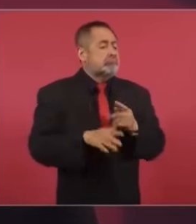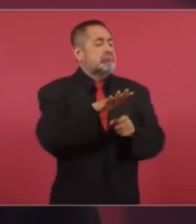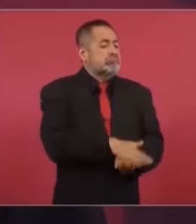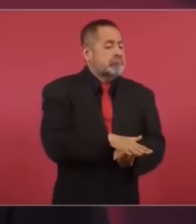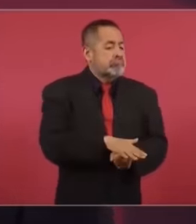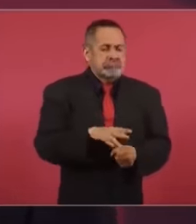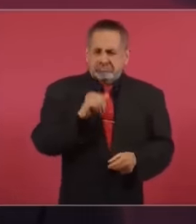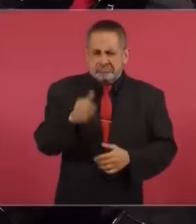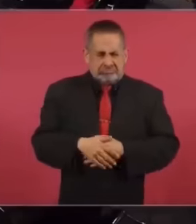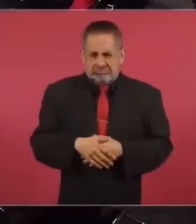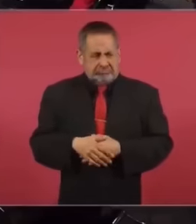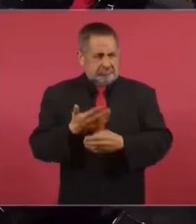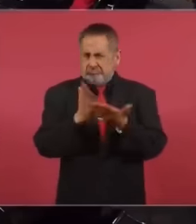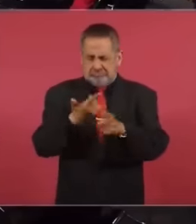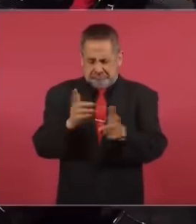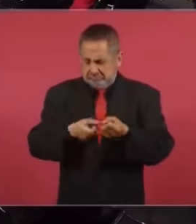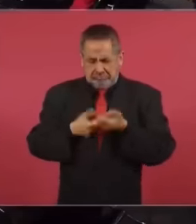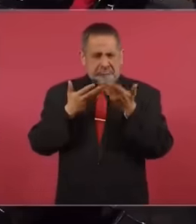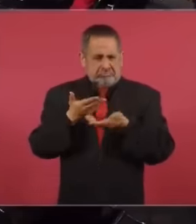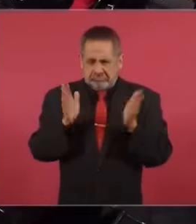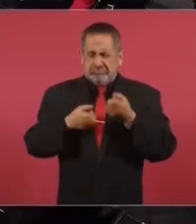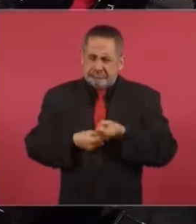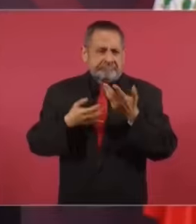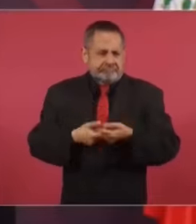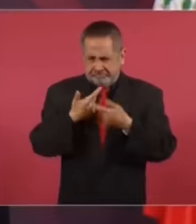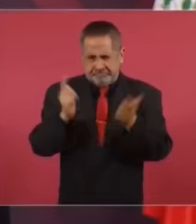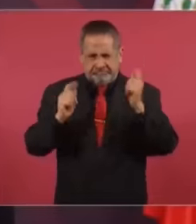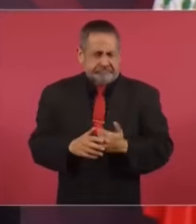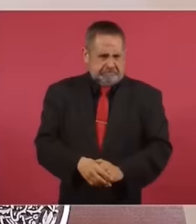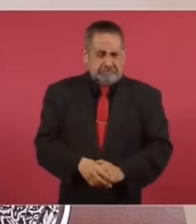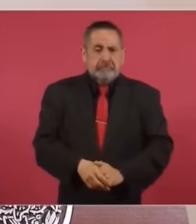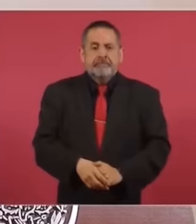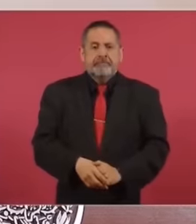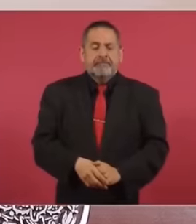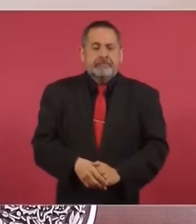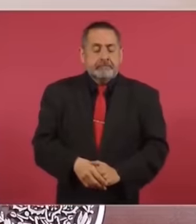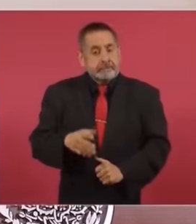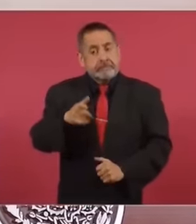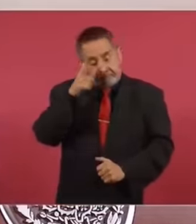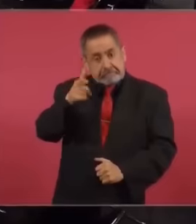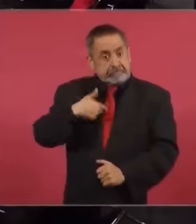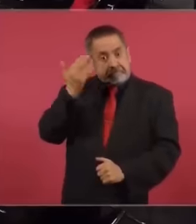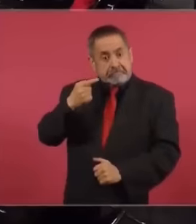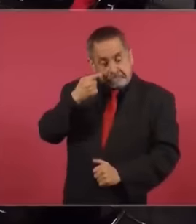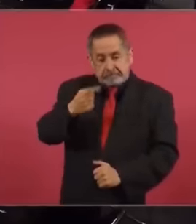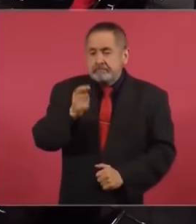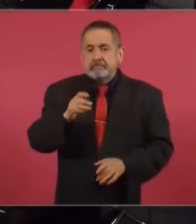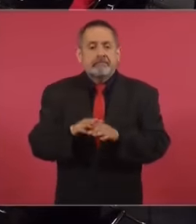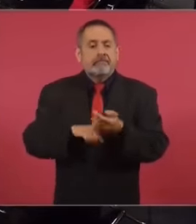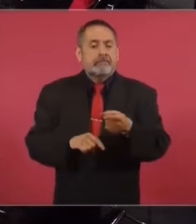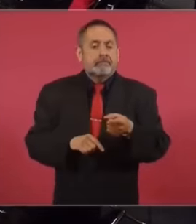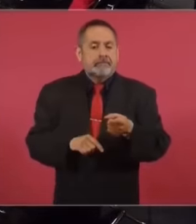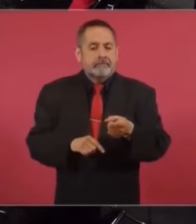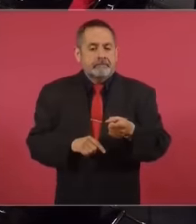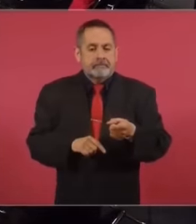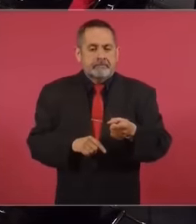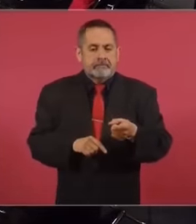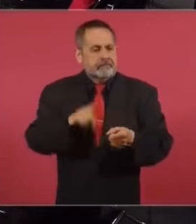tu libertad de expresión, de manifestación? A nadie. Y no sabía yo que ya la